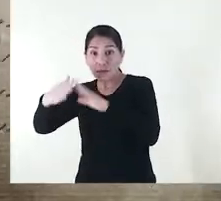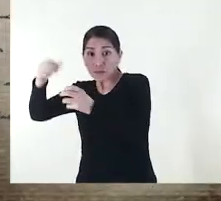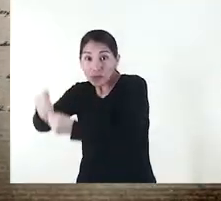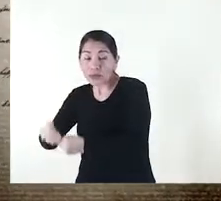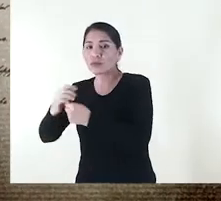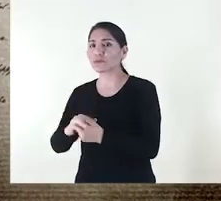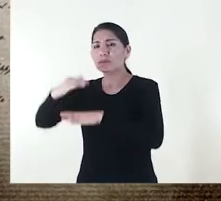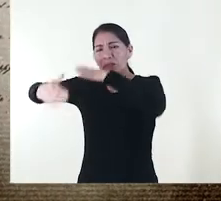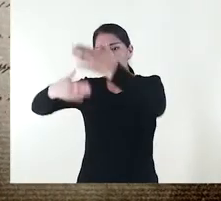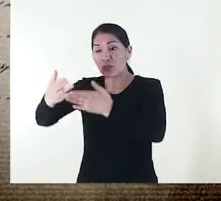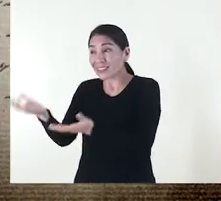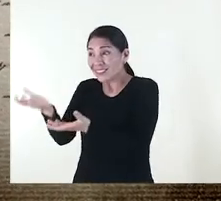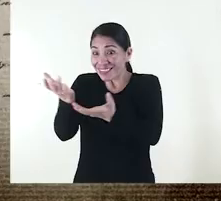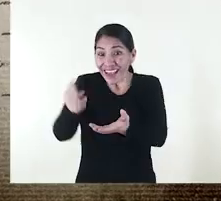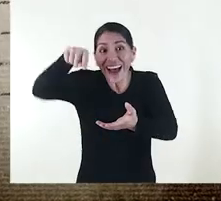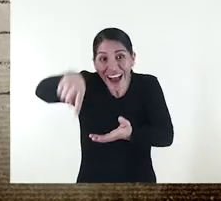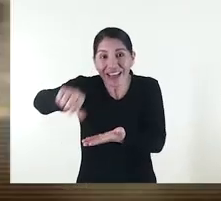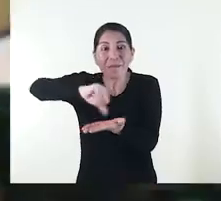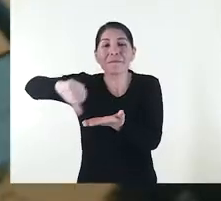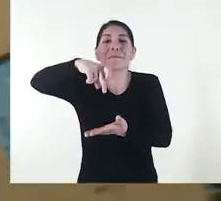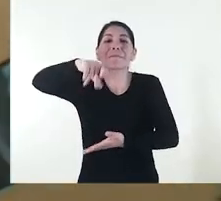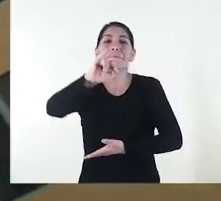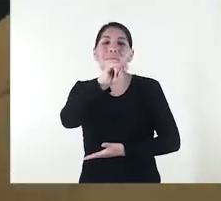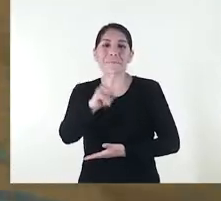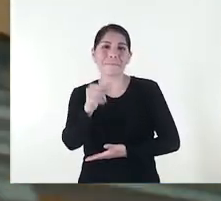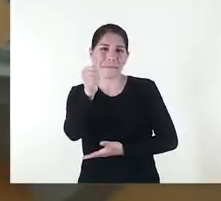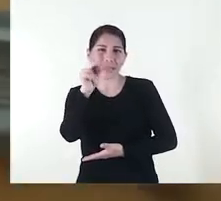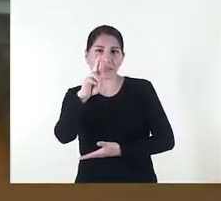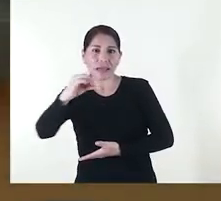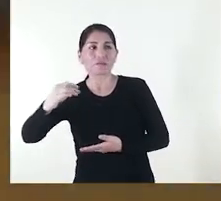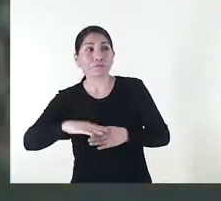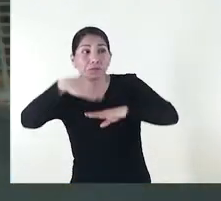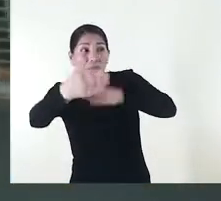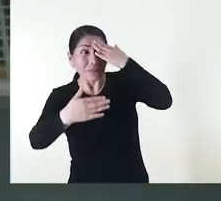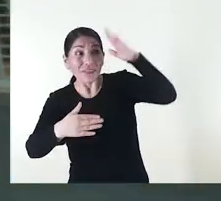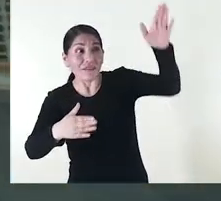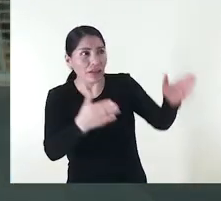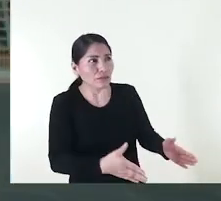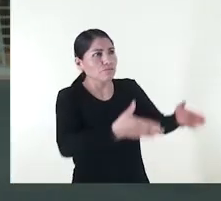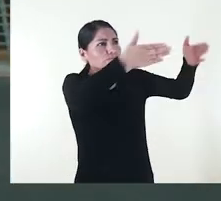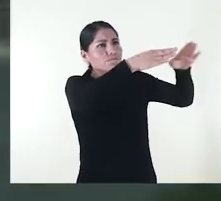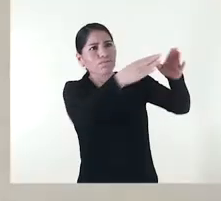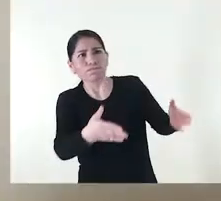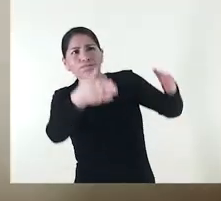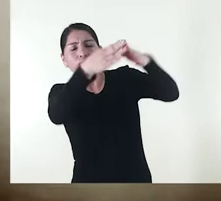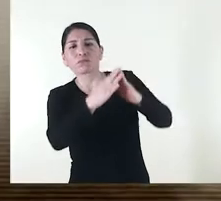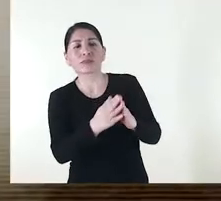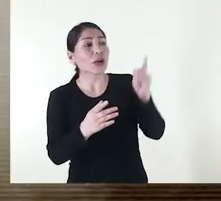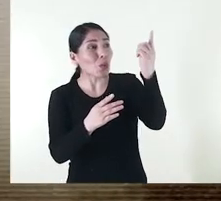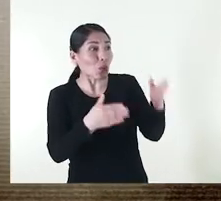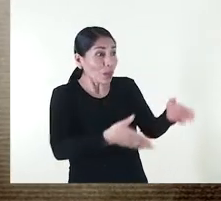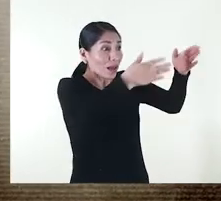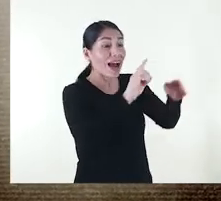ciudad. A partir de allí se llamó la Plazuela Pizarro y se construyeron y adaptaron los frentes de los edificios que la rodean. En uno de